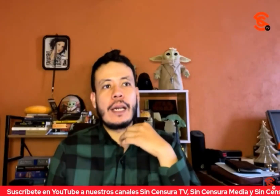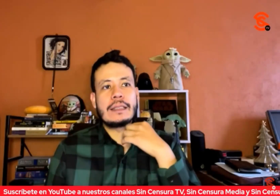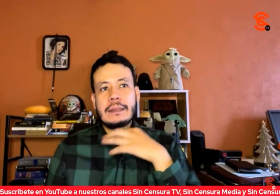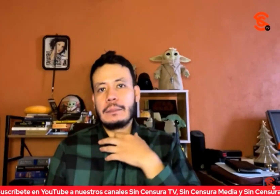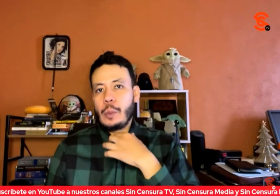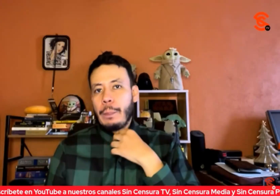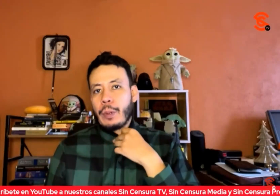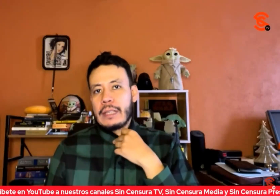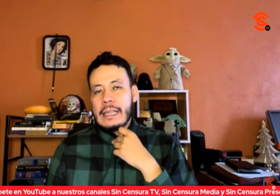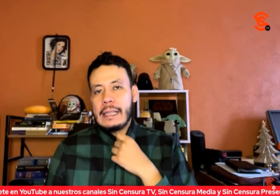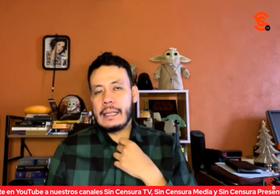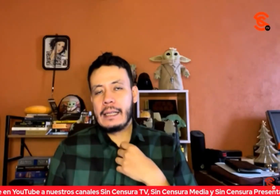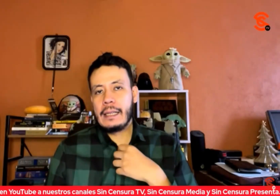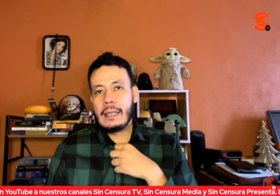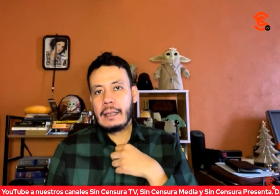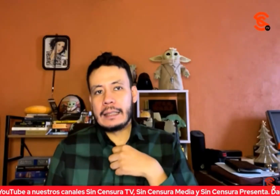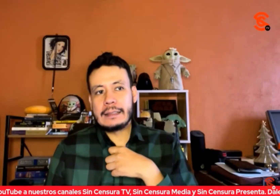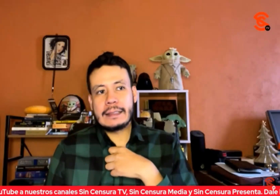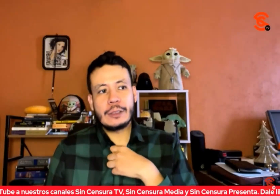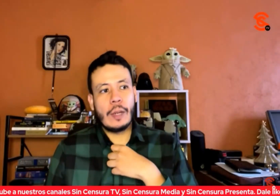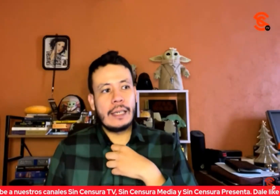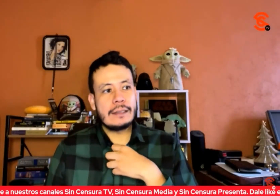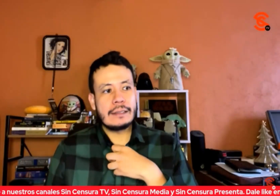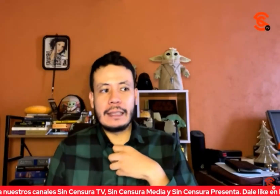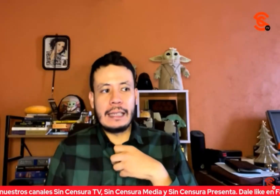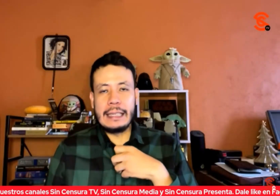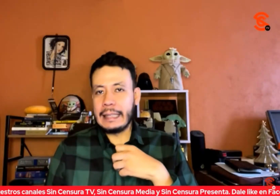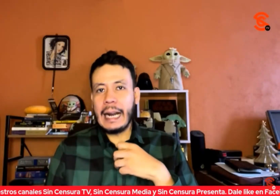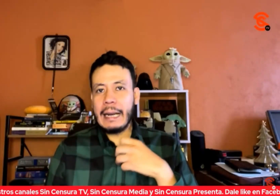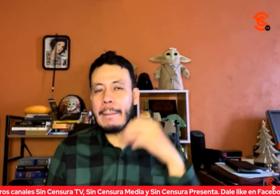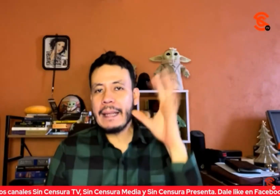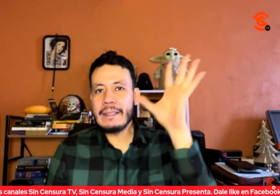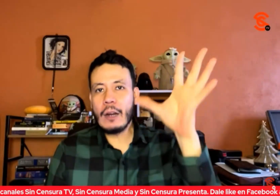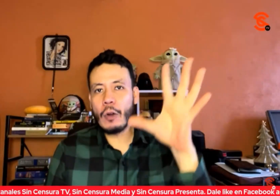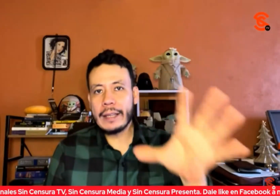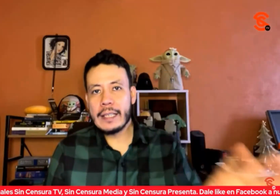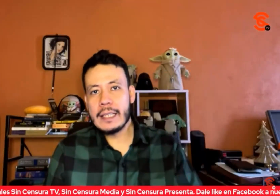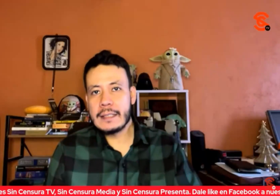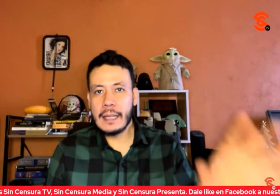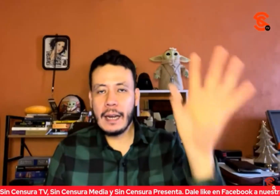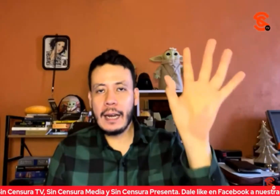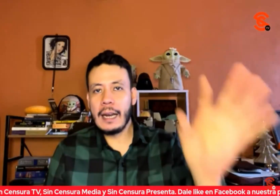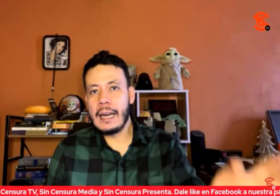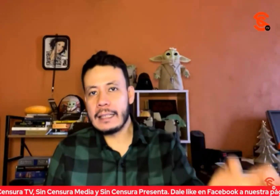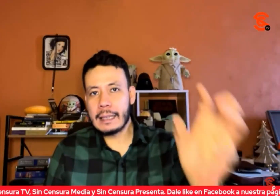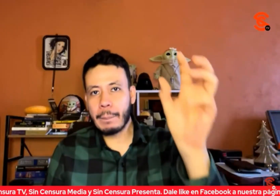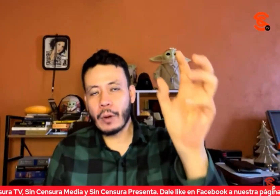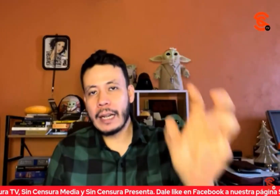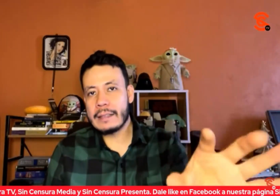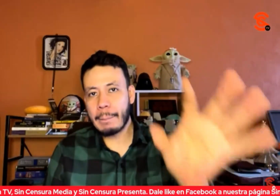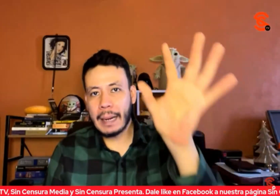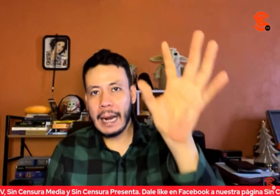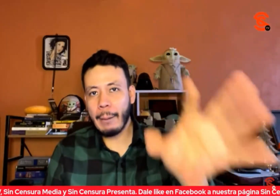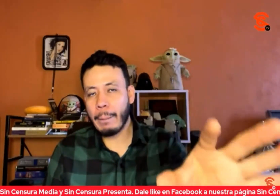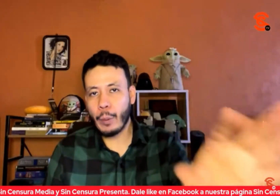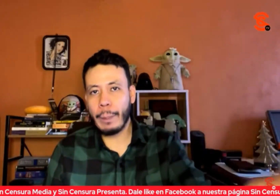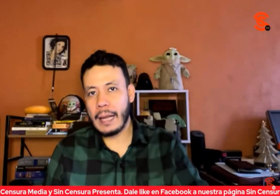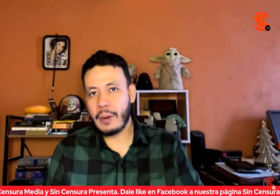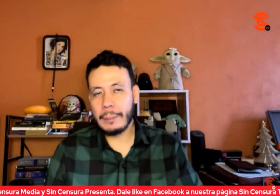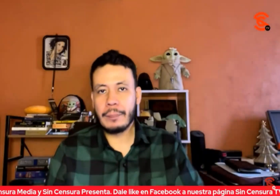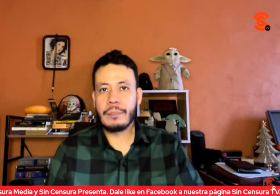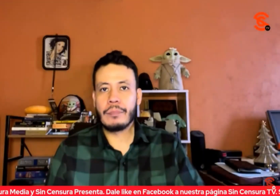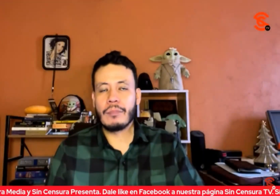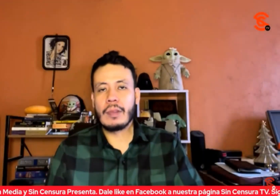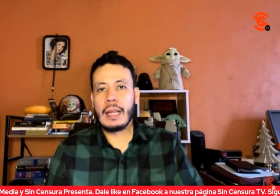cita textual es muy importante. La cita textual es literalmente lo que dijiste, letra por letra, palabra